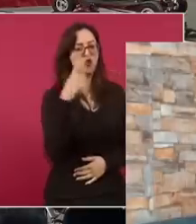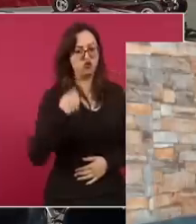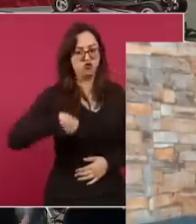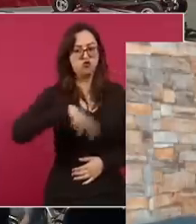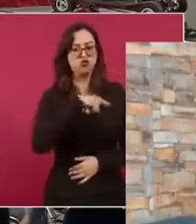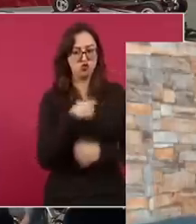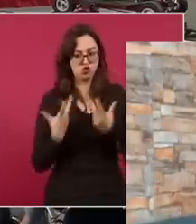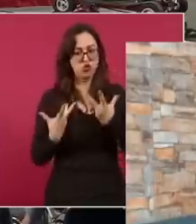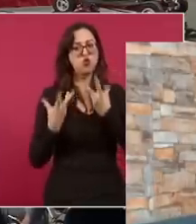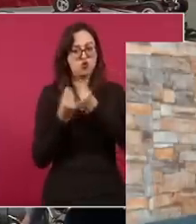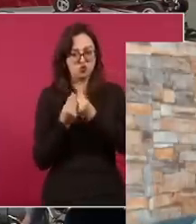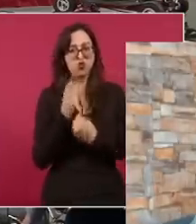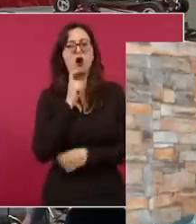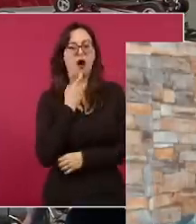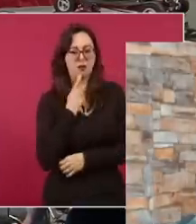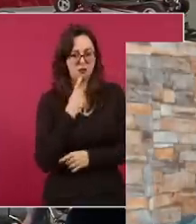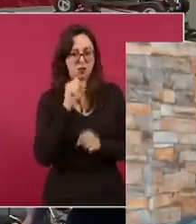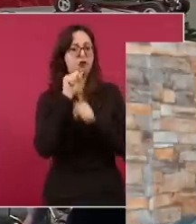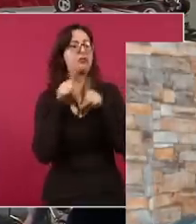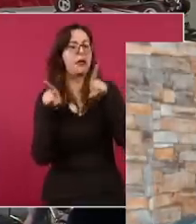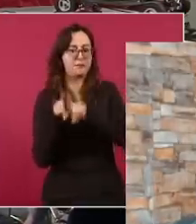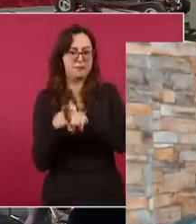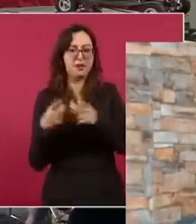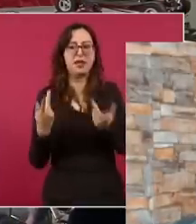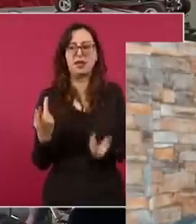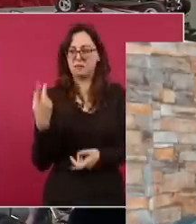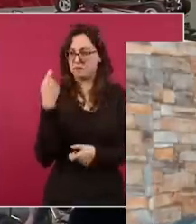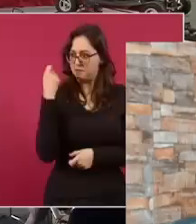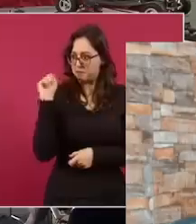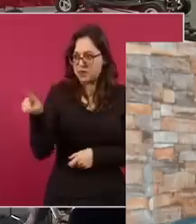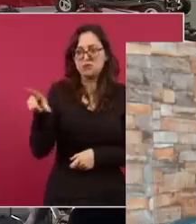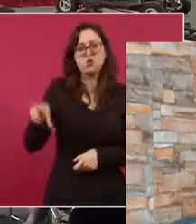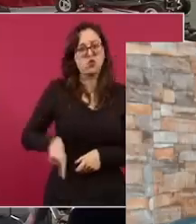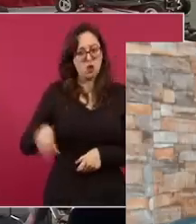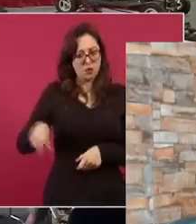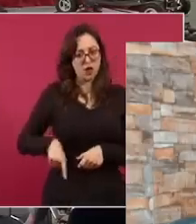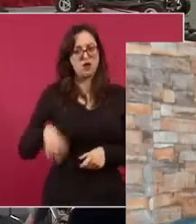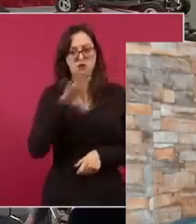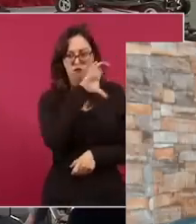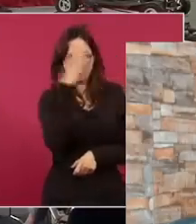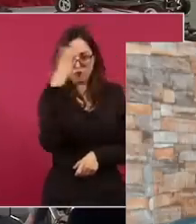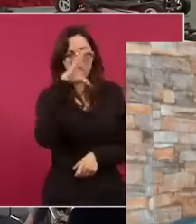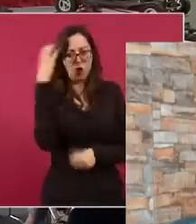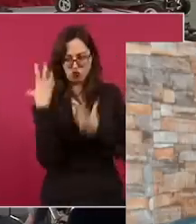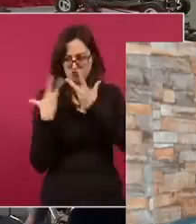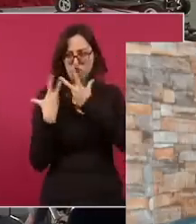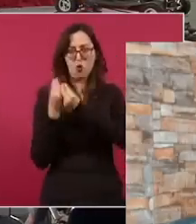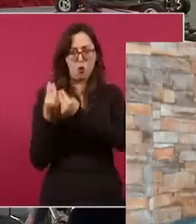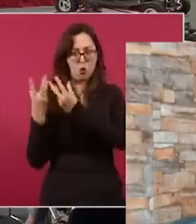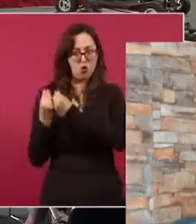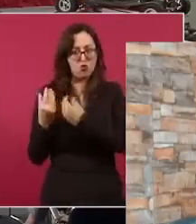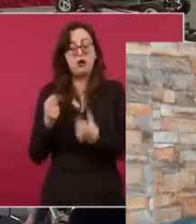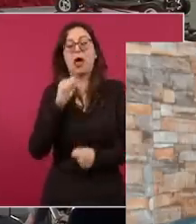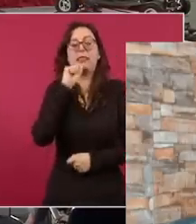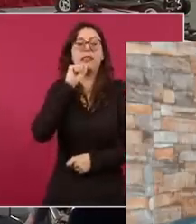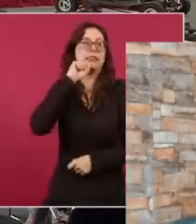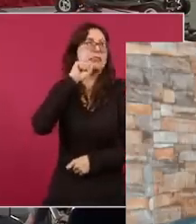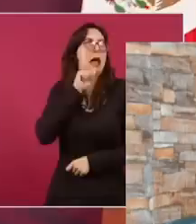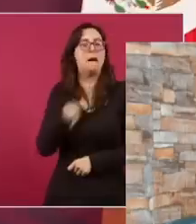Con López Obrador, sí, o con algunos de sus funcionarios. Yo también he visto, no sé, a Ebrard